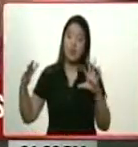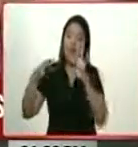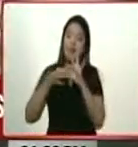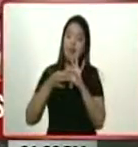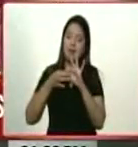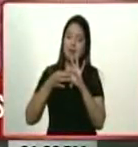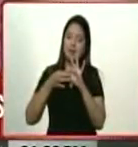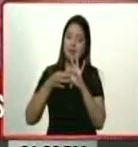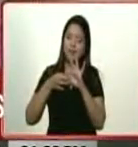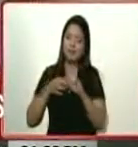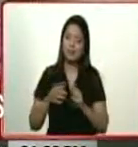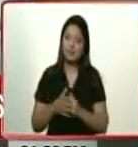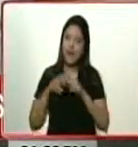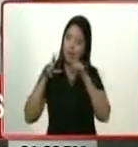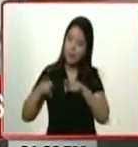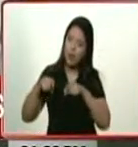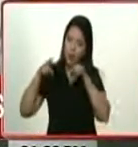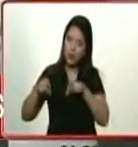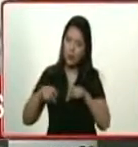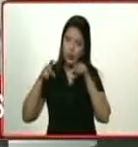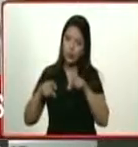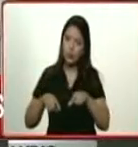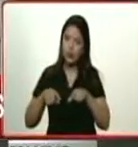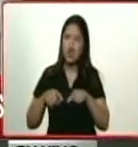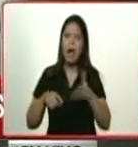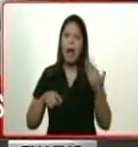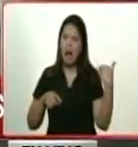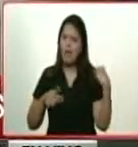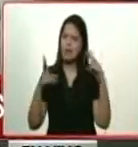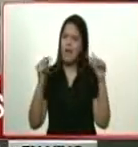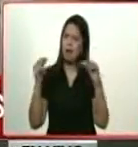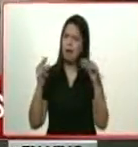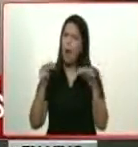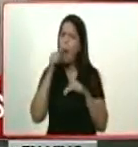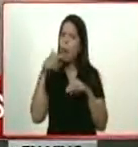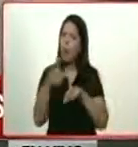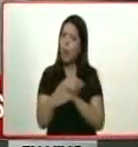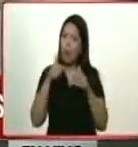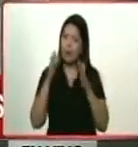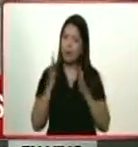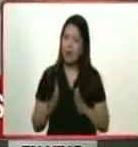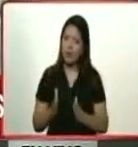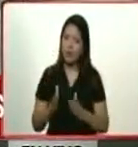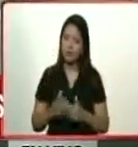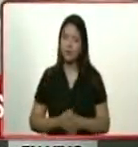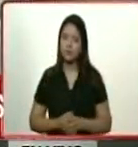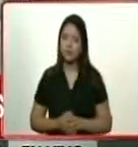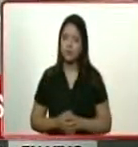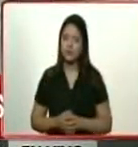estamos convencidos que con la dirección del presidente Nicolás Maduro nosotros vamos a lograr derrotar